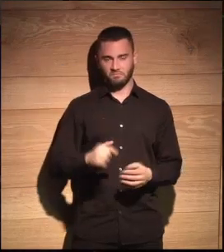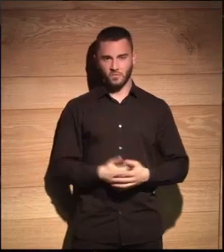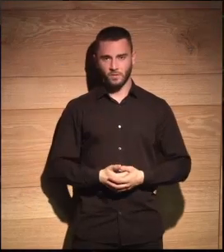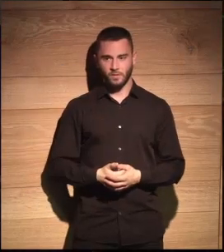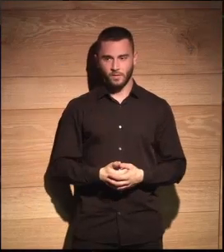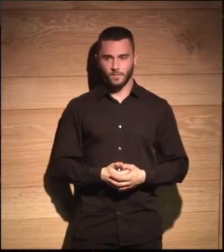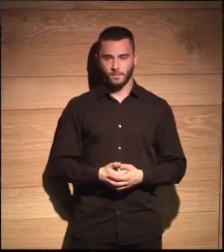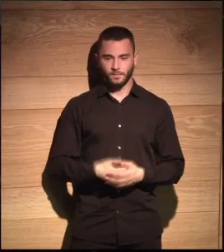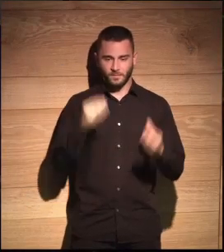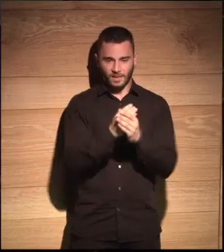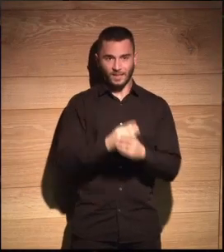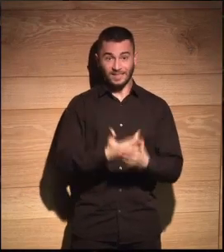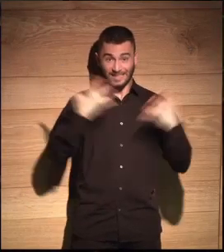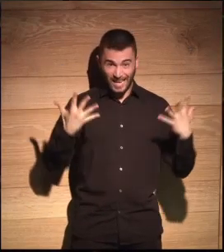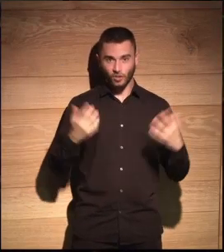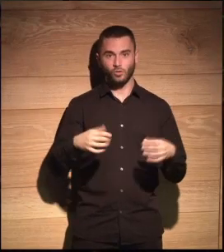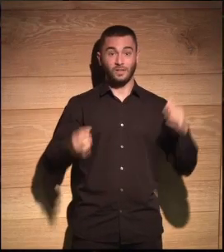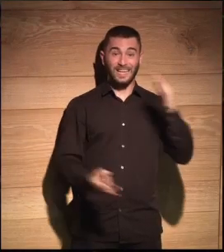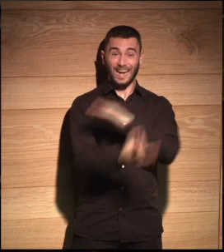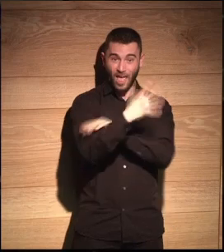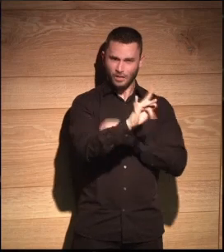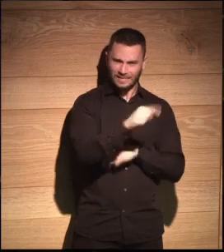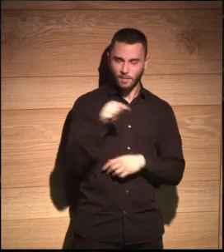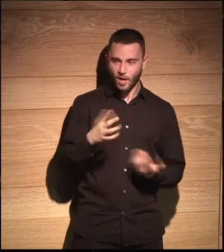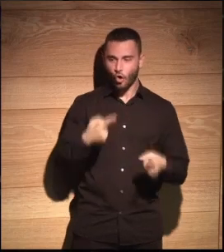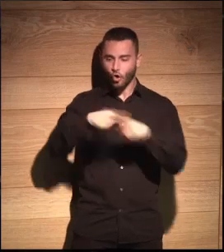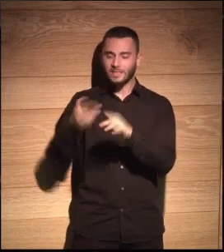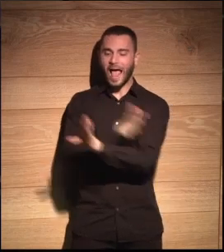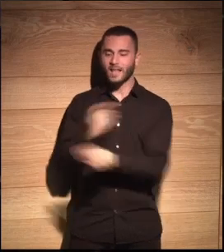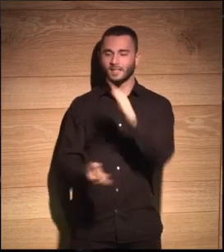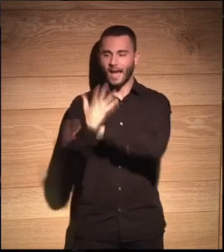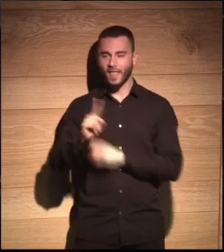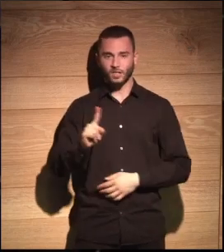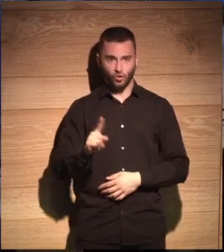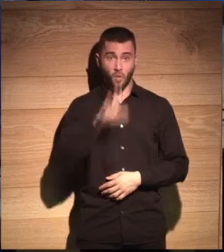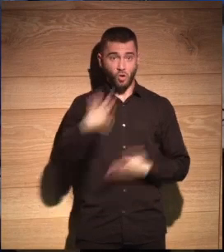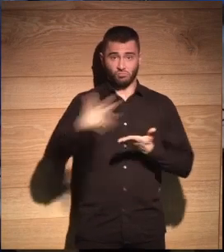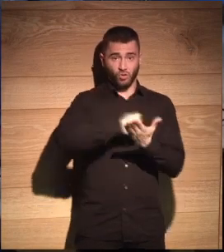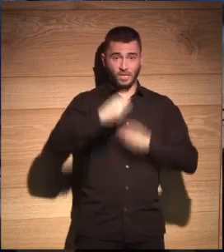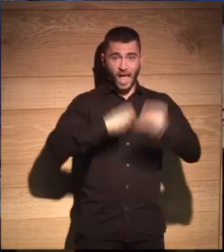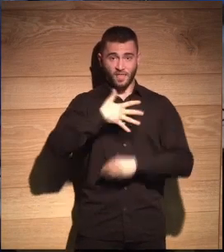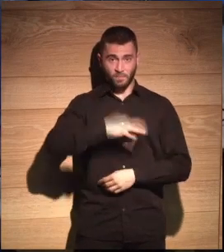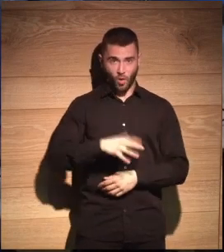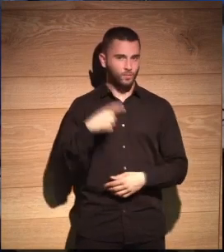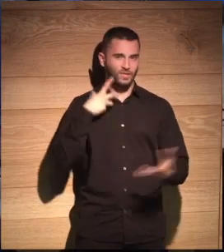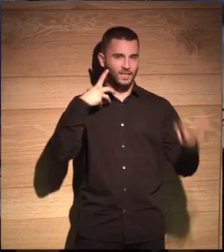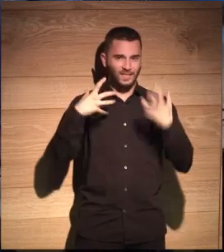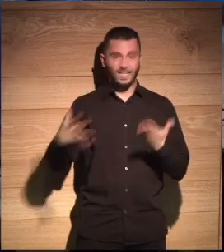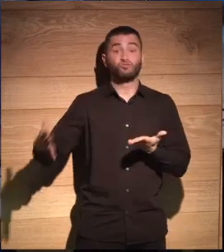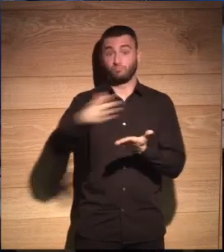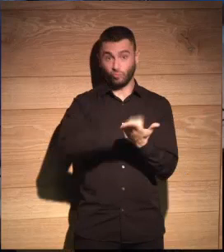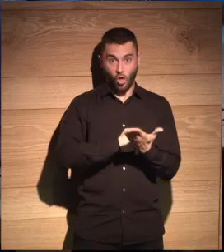de la creación en abstracto, sí, pero de las cosas creadas, no. Porque todos lo podemos hacer y todos somos artistas en